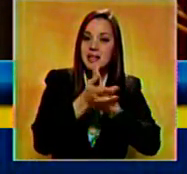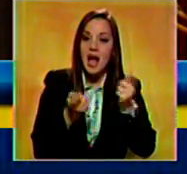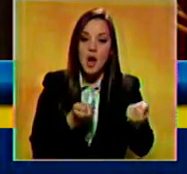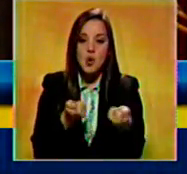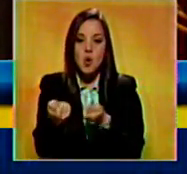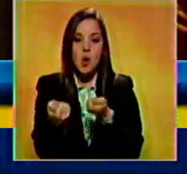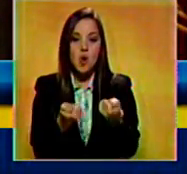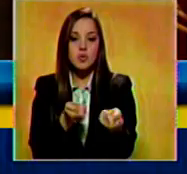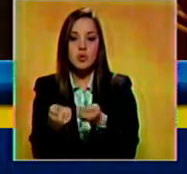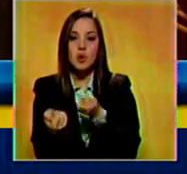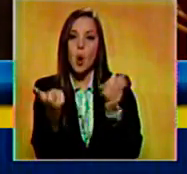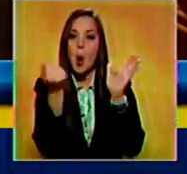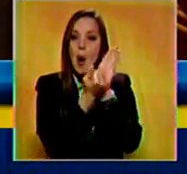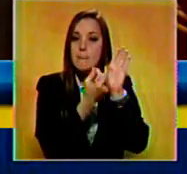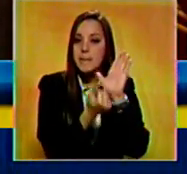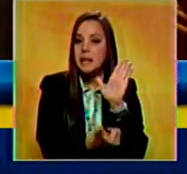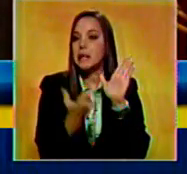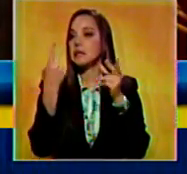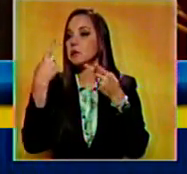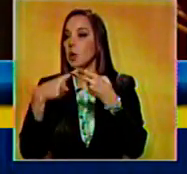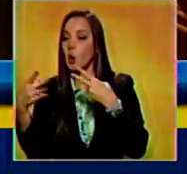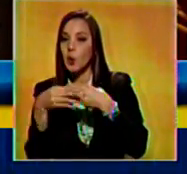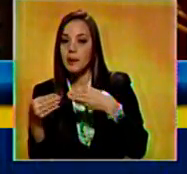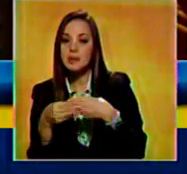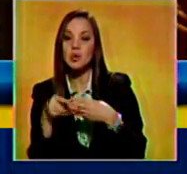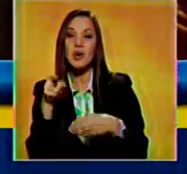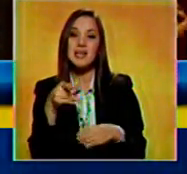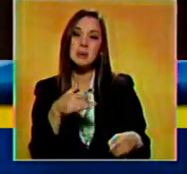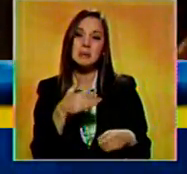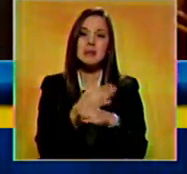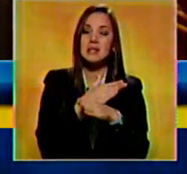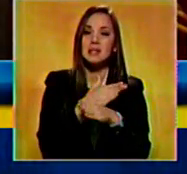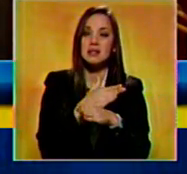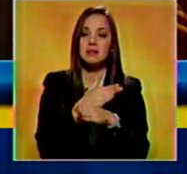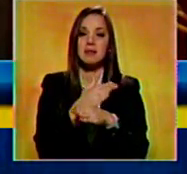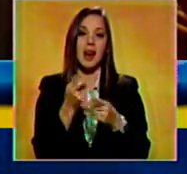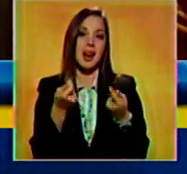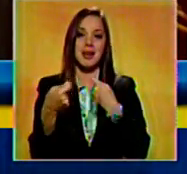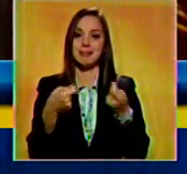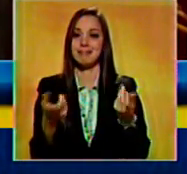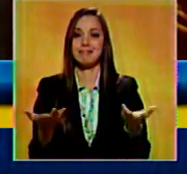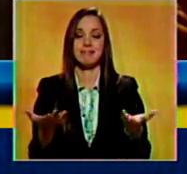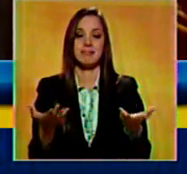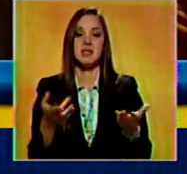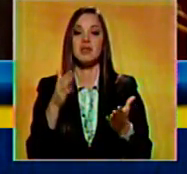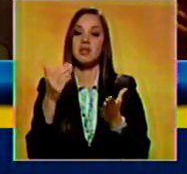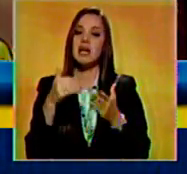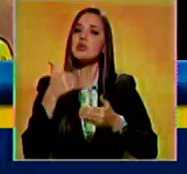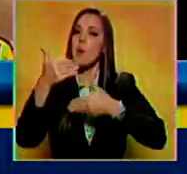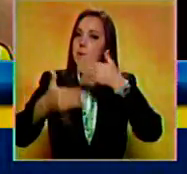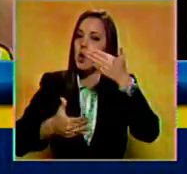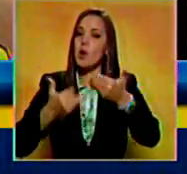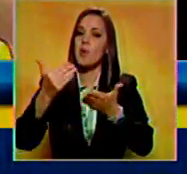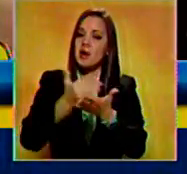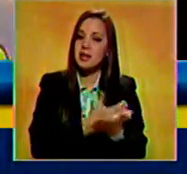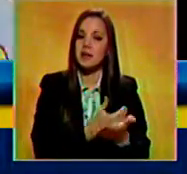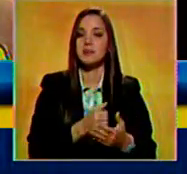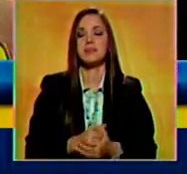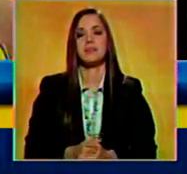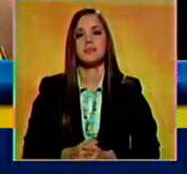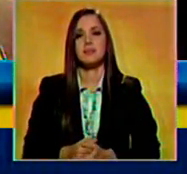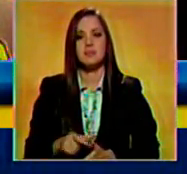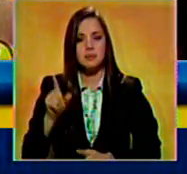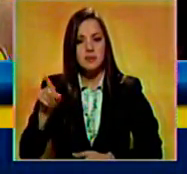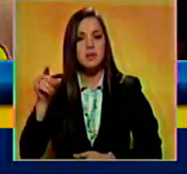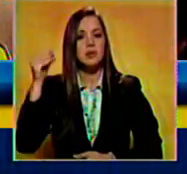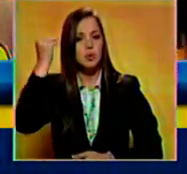causa que tiene trabada la economía venezolana. Eso, el desmontaje de los controles es algo que hay que hacerse con cuidado. Es inevitable que el gobierno